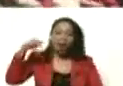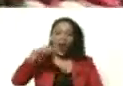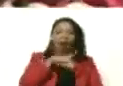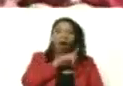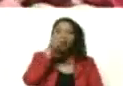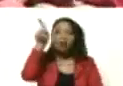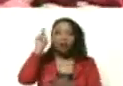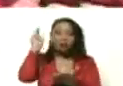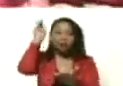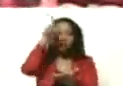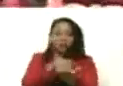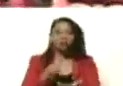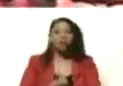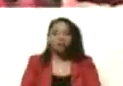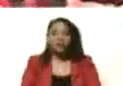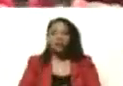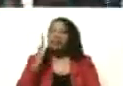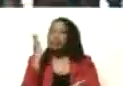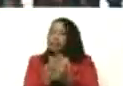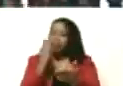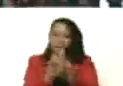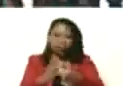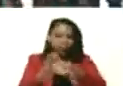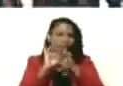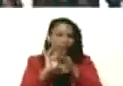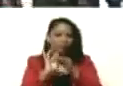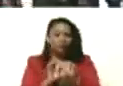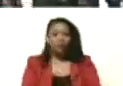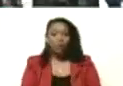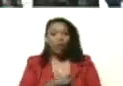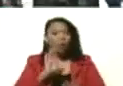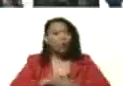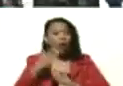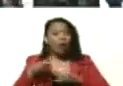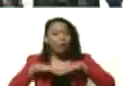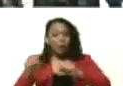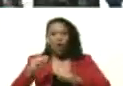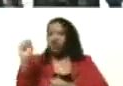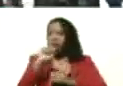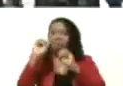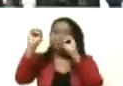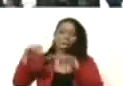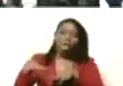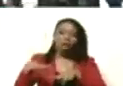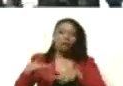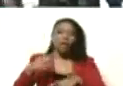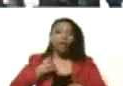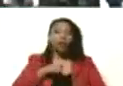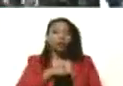llegamos, siempre unidos, porque el imperialismo no desiste. Y si